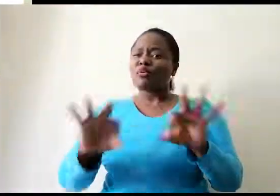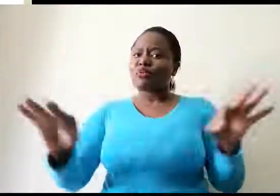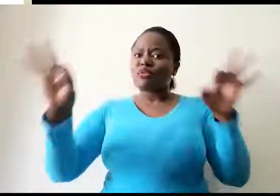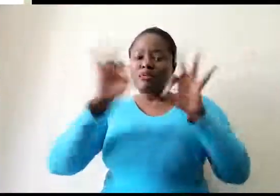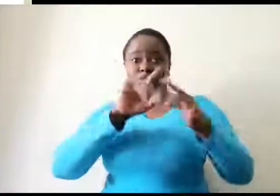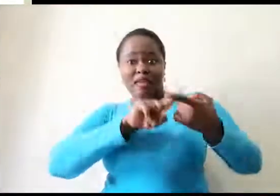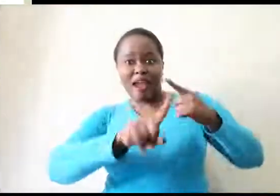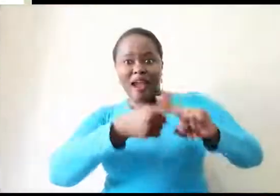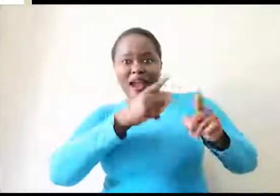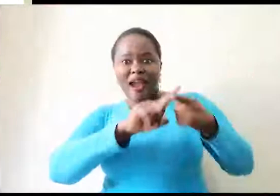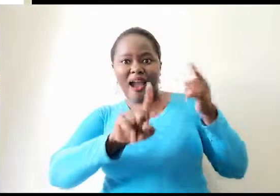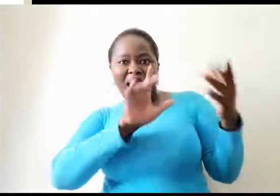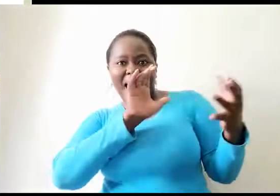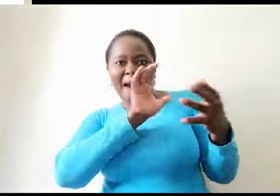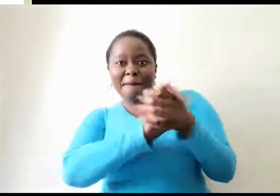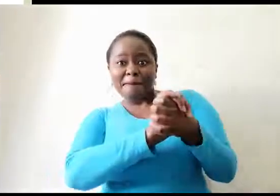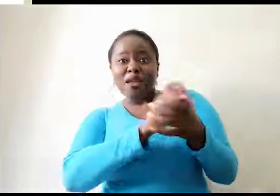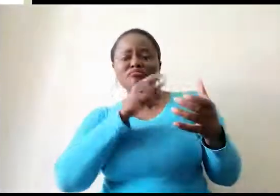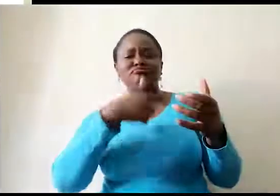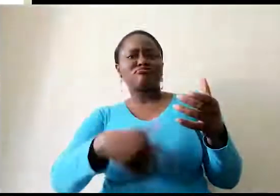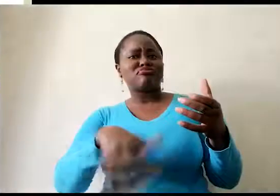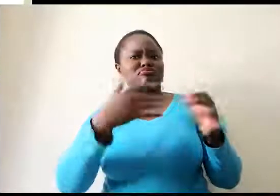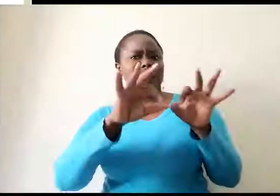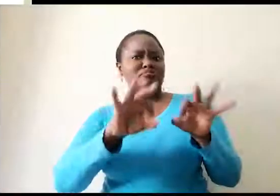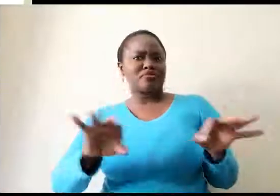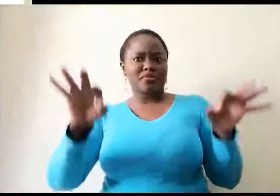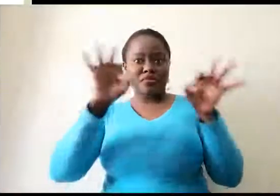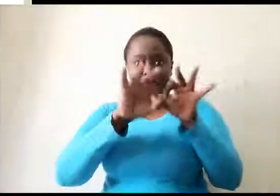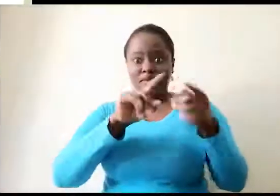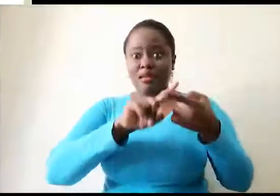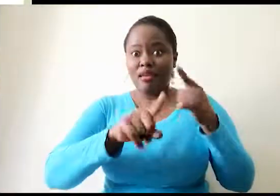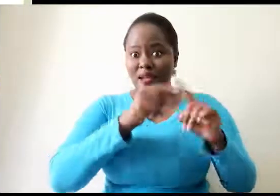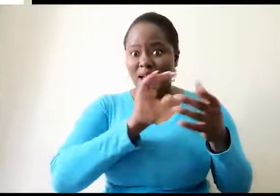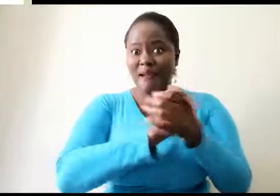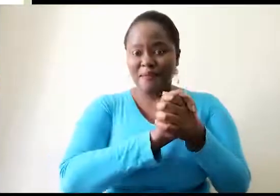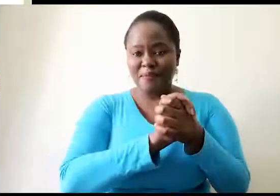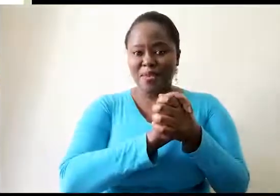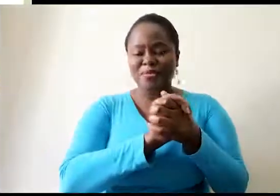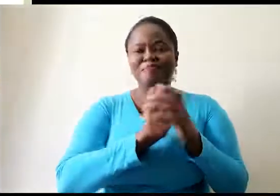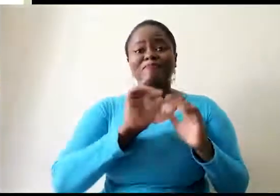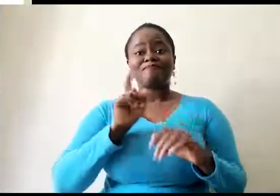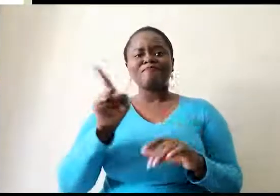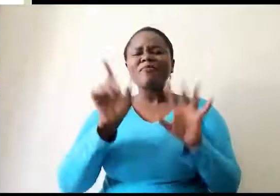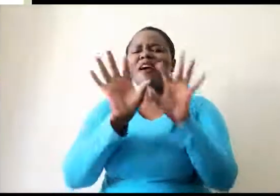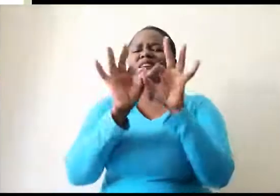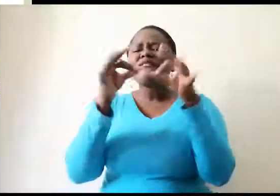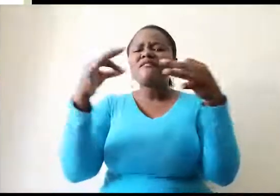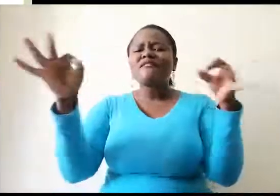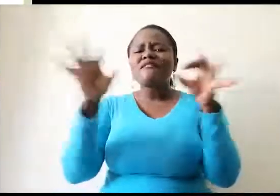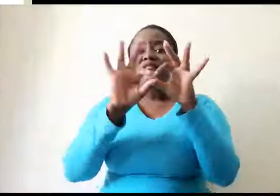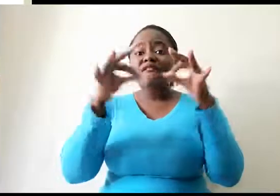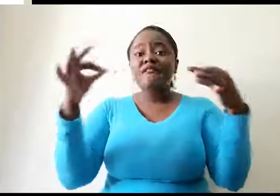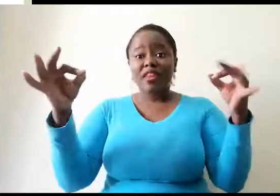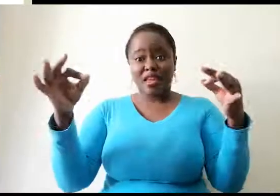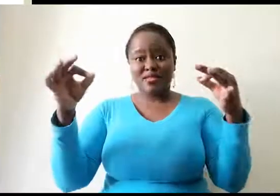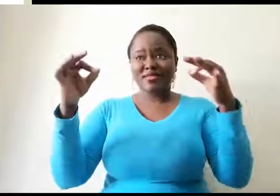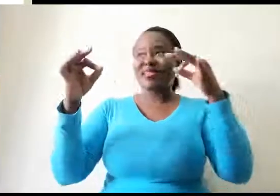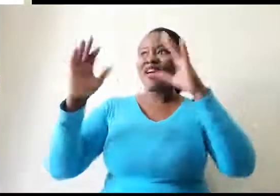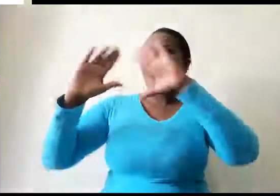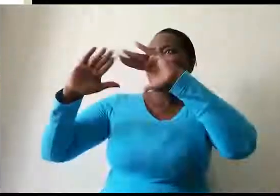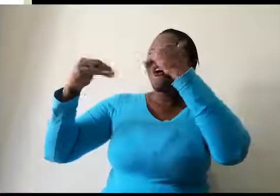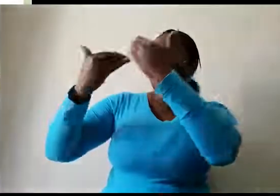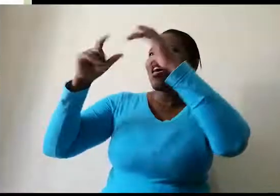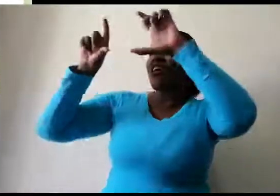a la amistad, ya que dice que es una de las virtudes más preciadas. Muy expresivo es el lema que había